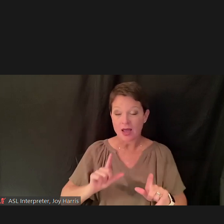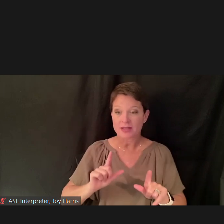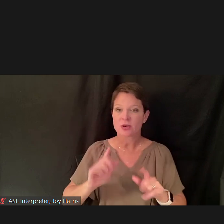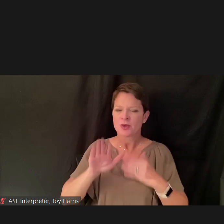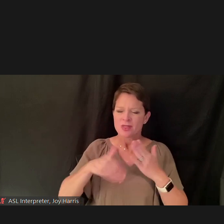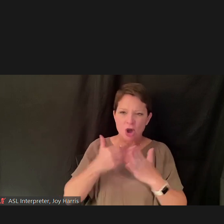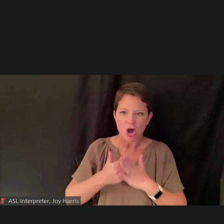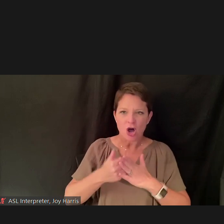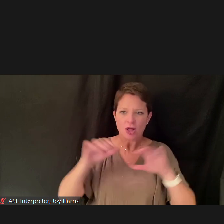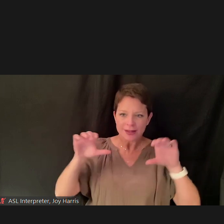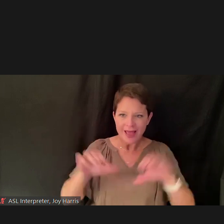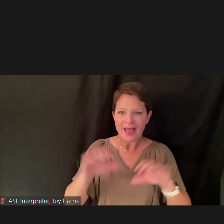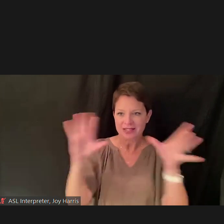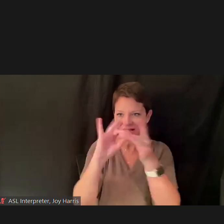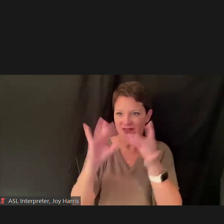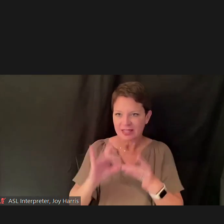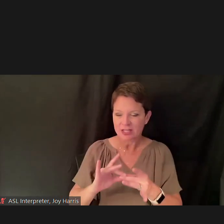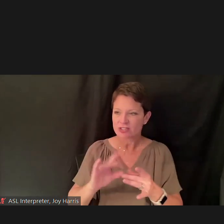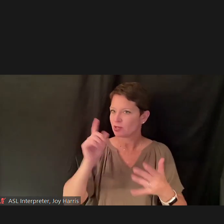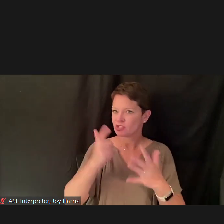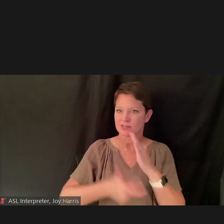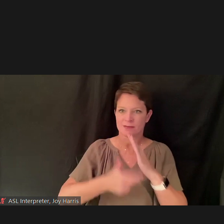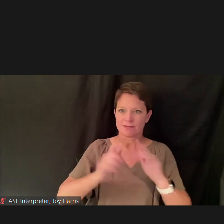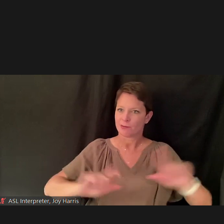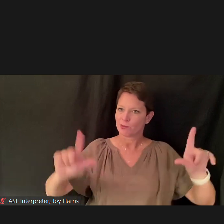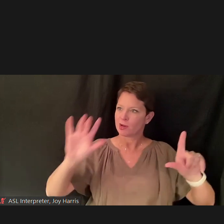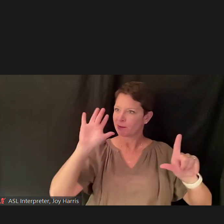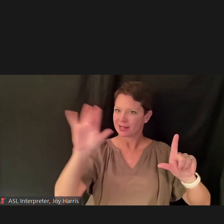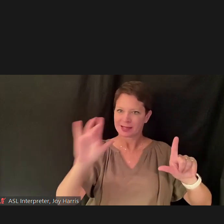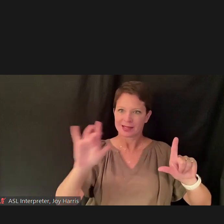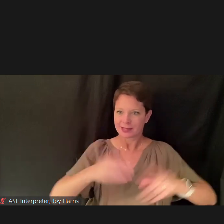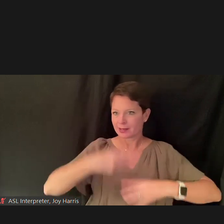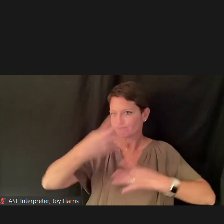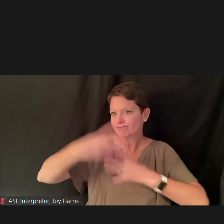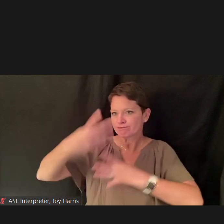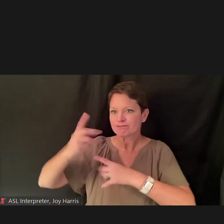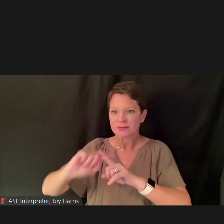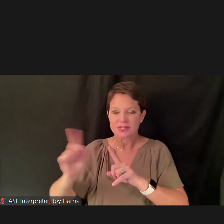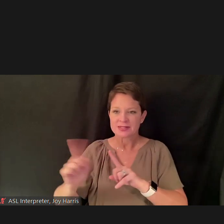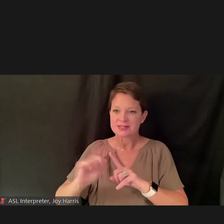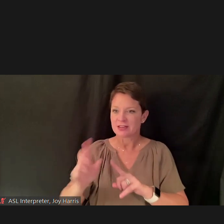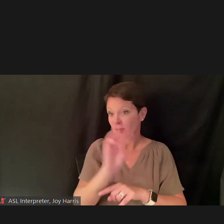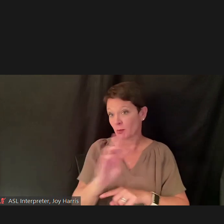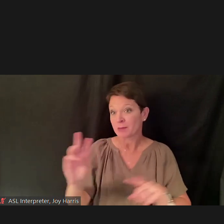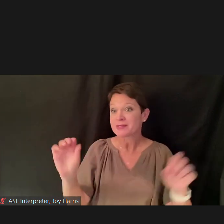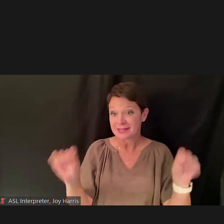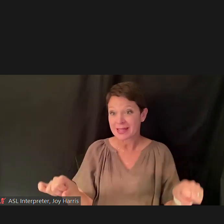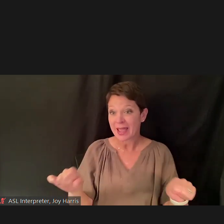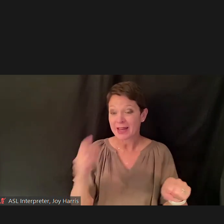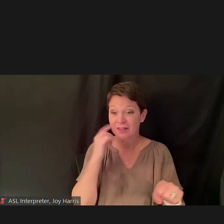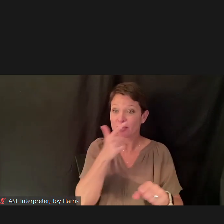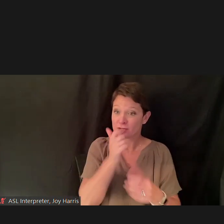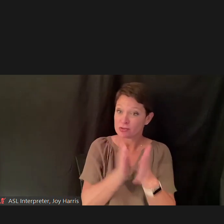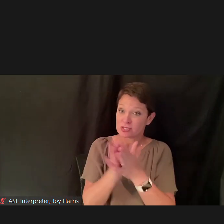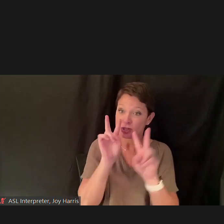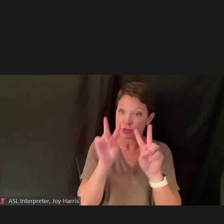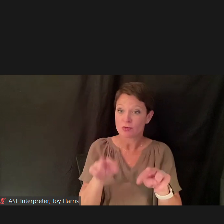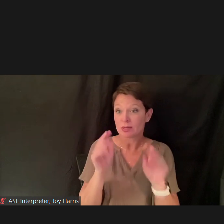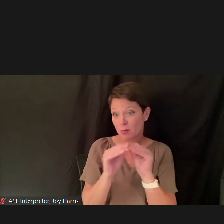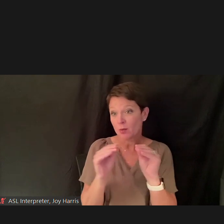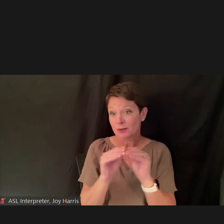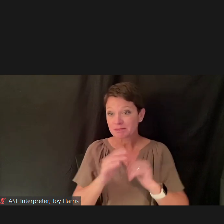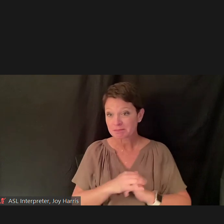chat. También le vamos a enviar esta presentación con los enlaces activos que